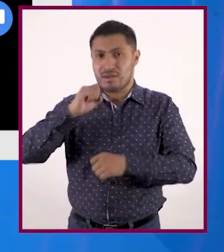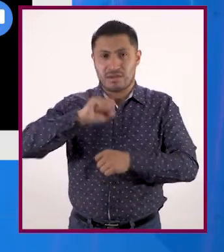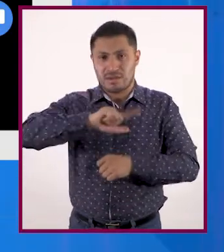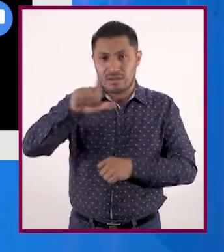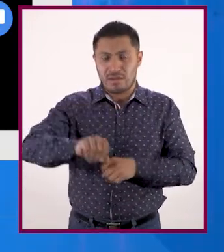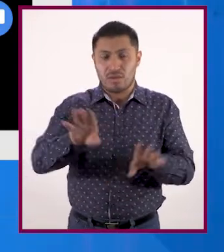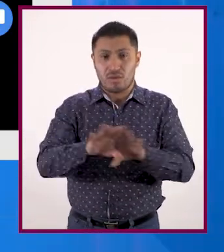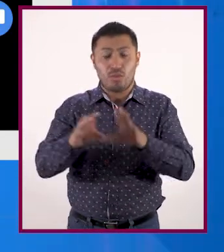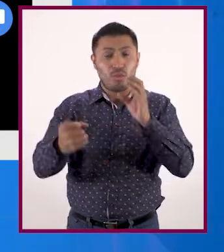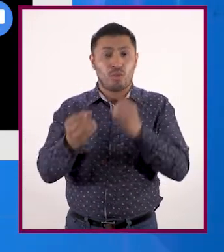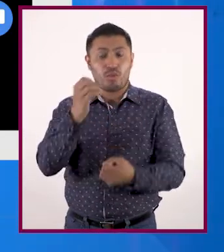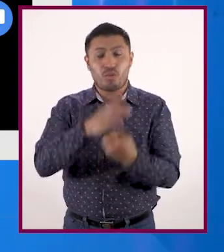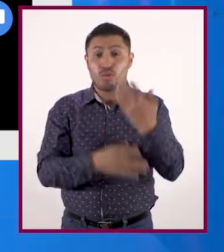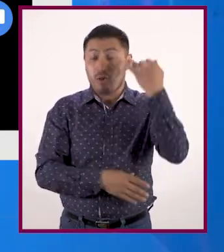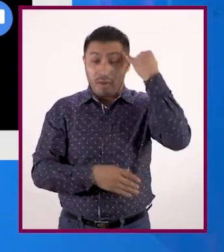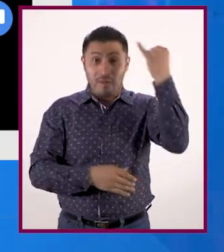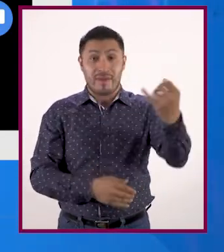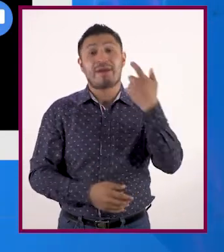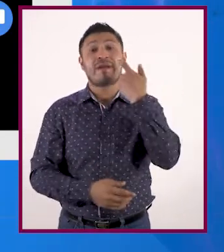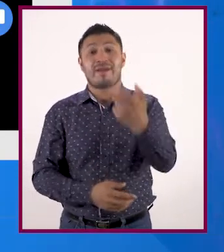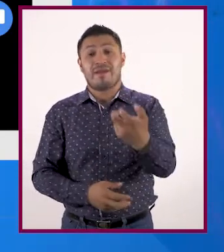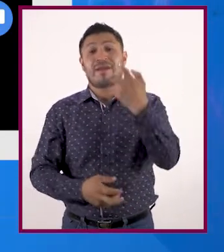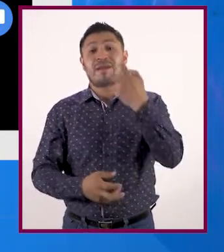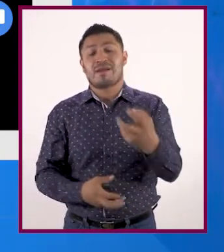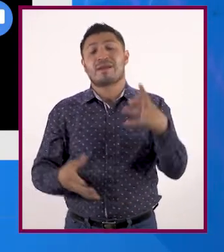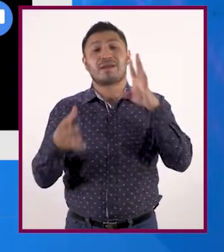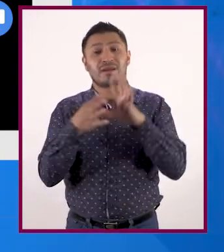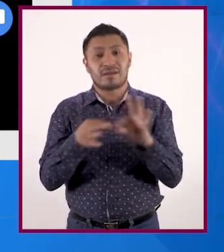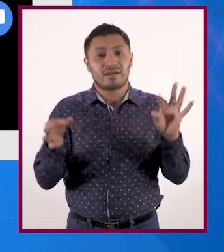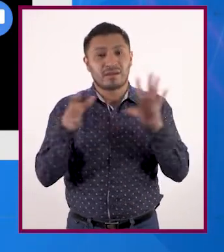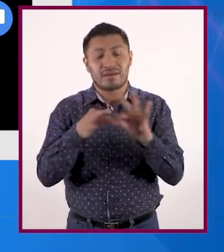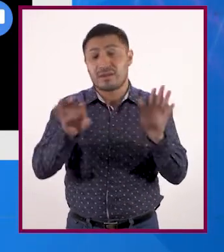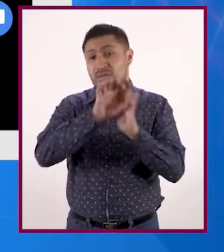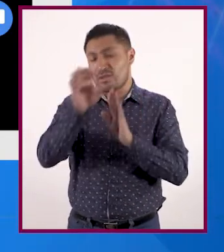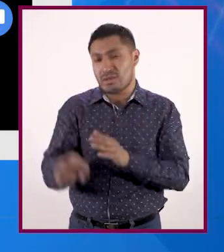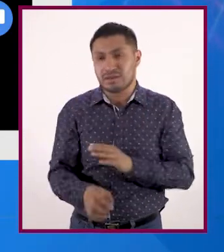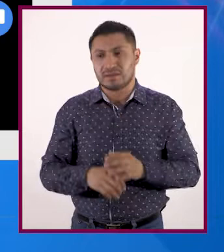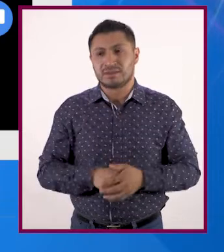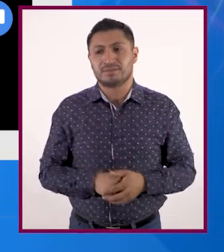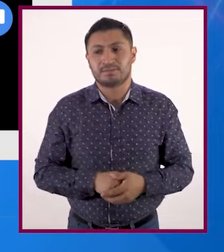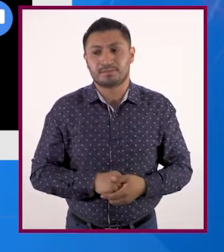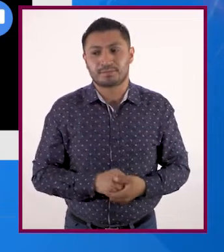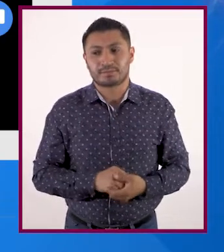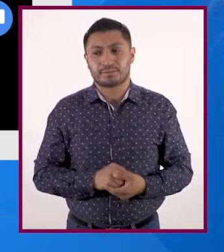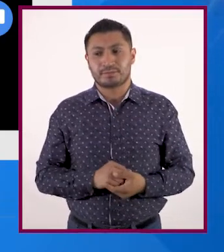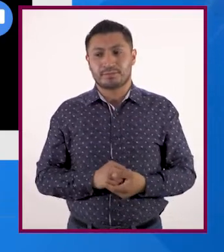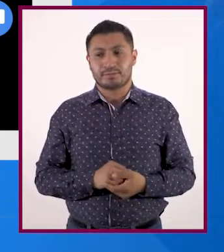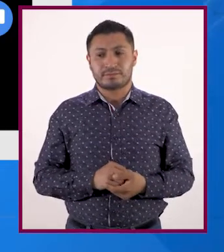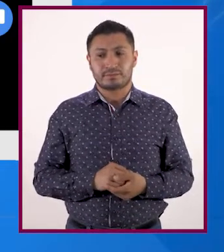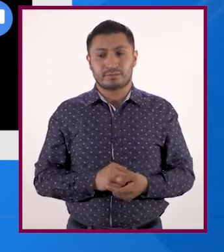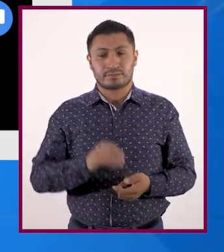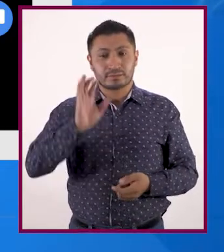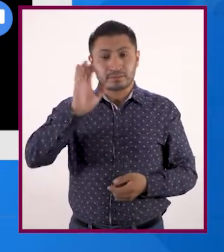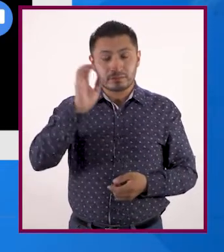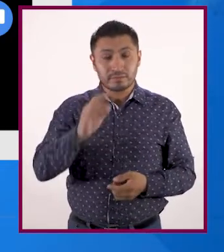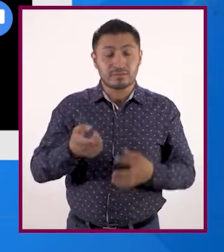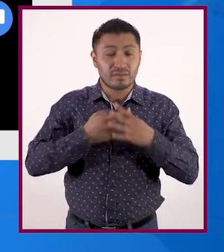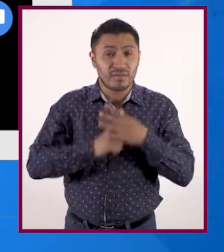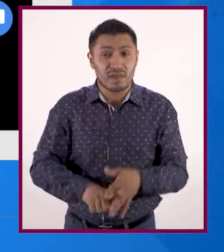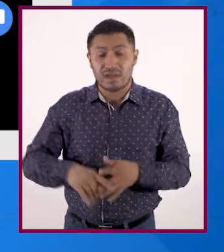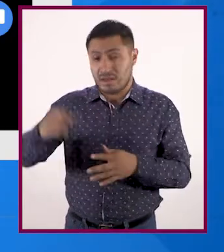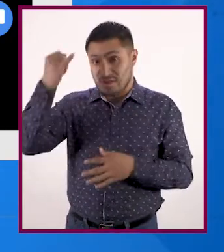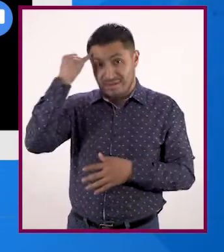nuevas ideologías esto nos explica precisamente que a raíz precisamente del surgimiento de una ideología